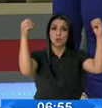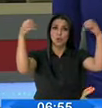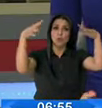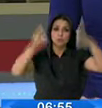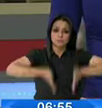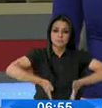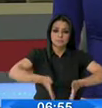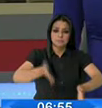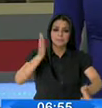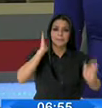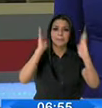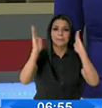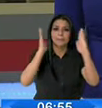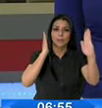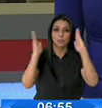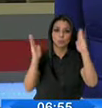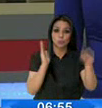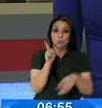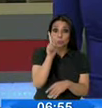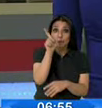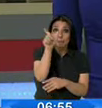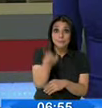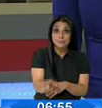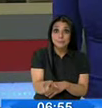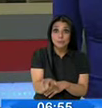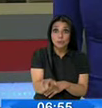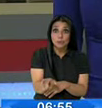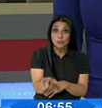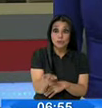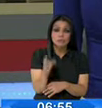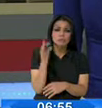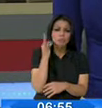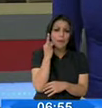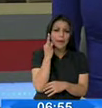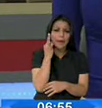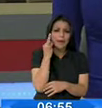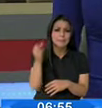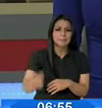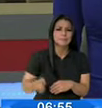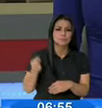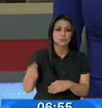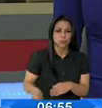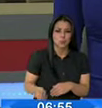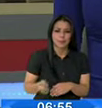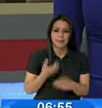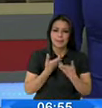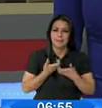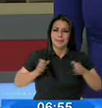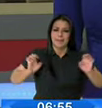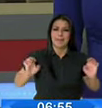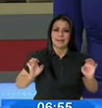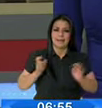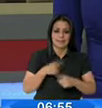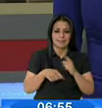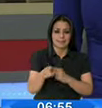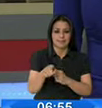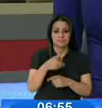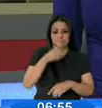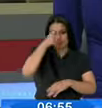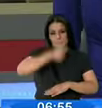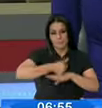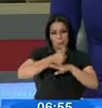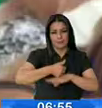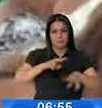Babahoyo-Juján, dejando como saldo una pastora evangélica fallecida. Las autoridades investigan las posibles causas de este